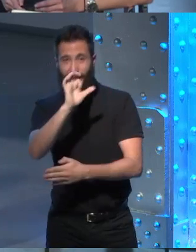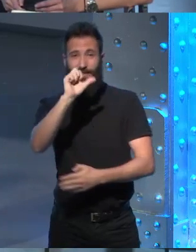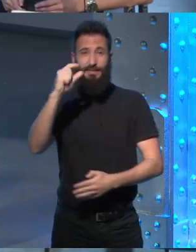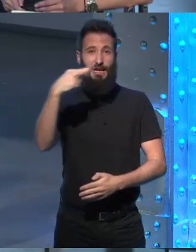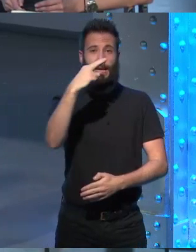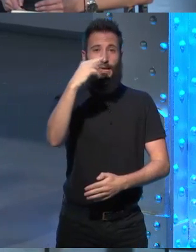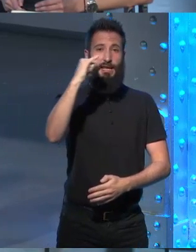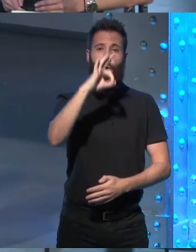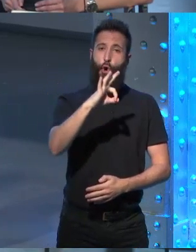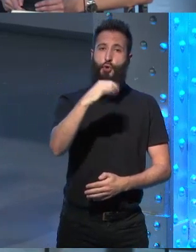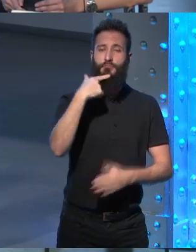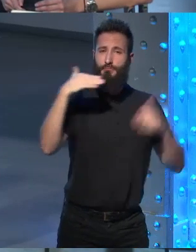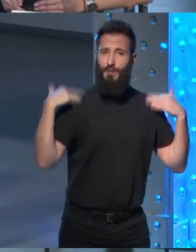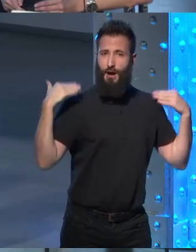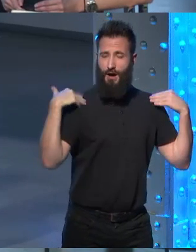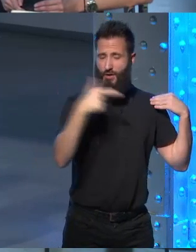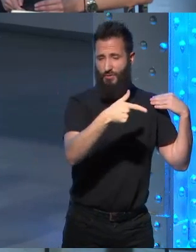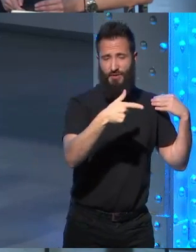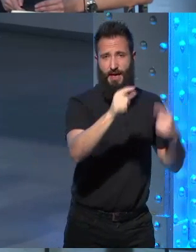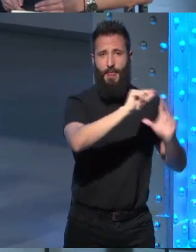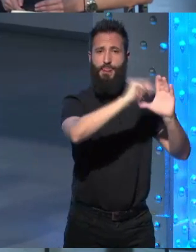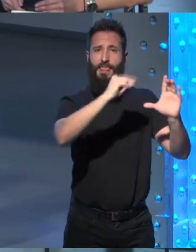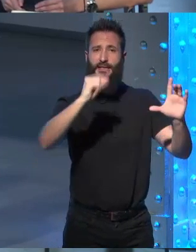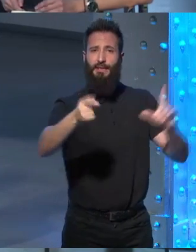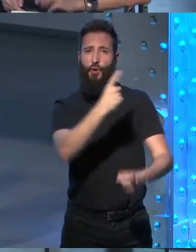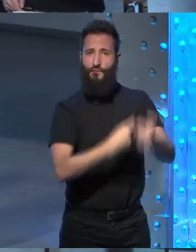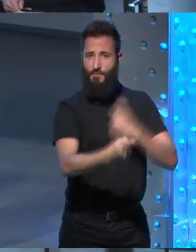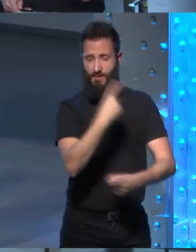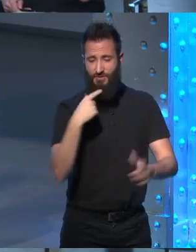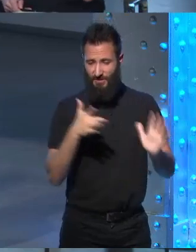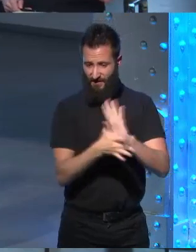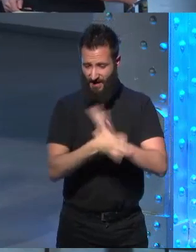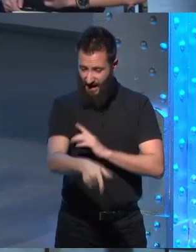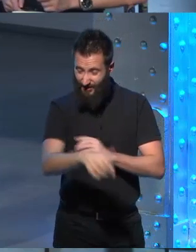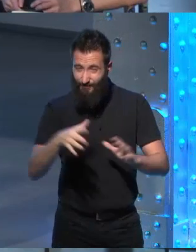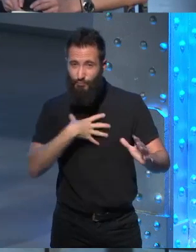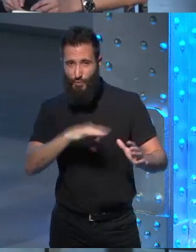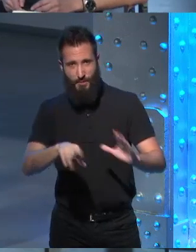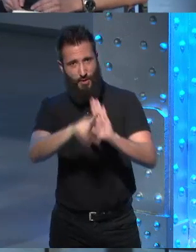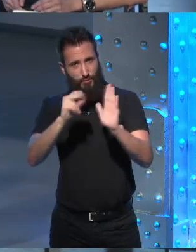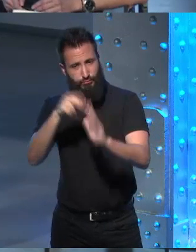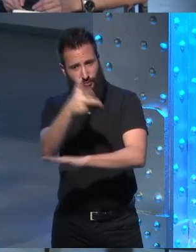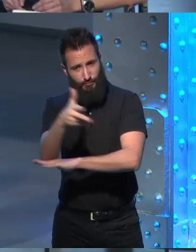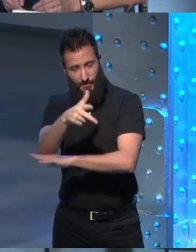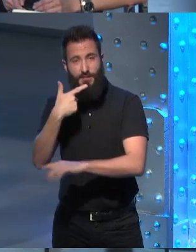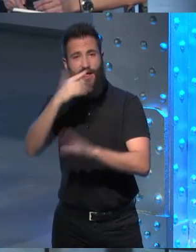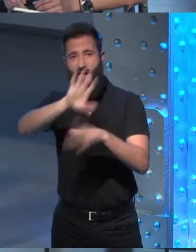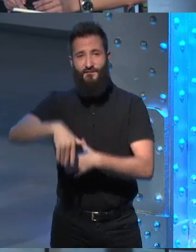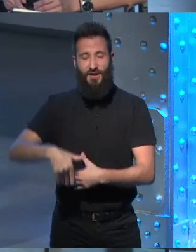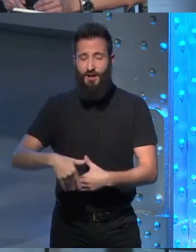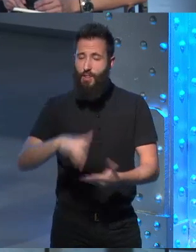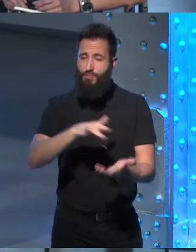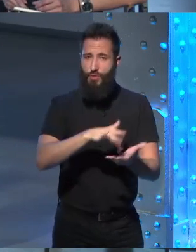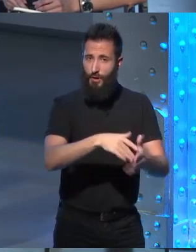al diseño de la información, entonces sabíamos que iba a ser visual, sabíamos que podríamos grabarlo, sabíamos que... pero lo pospusimos al final.